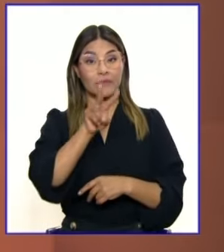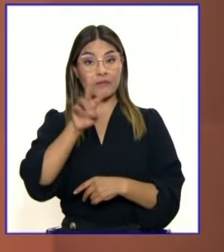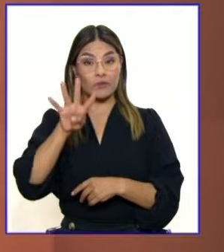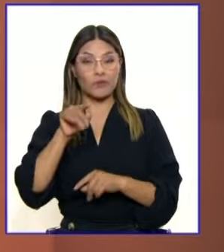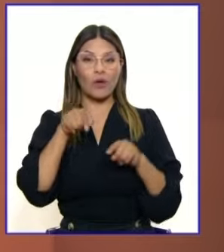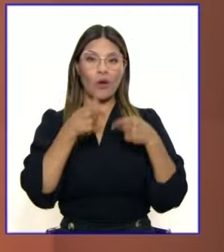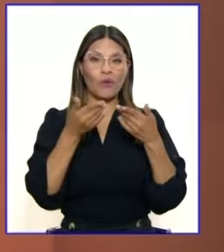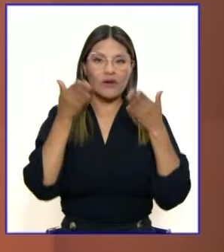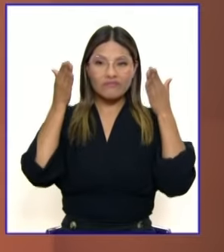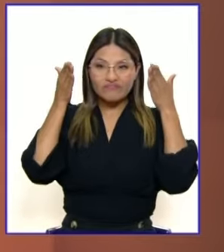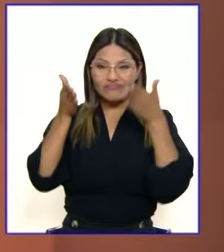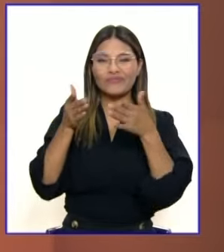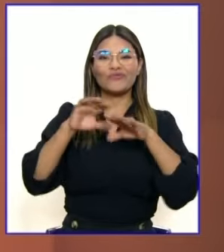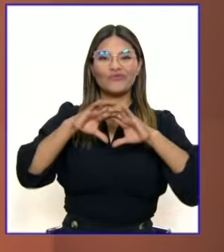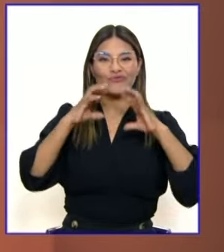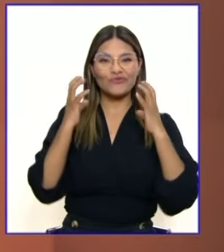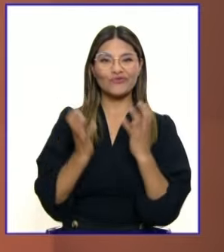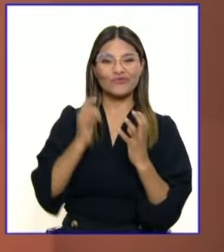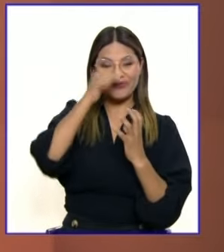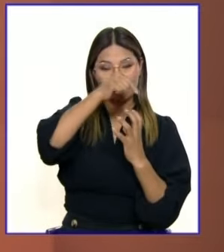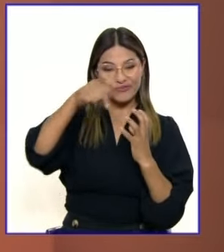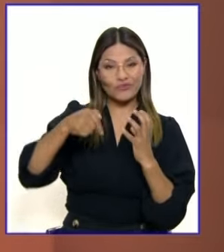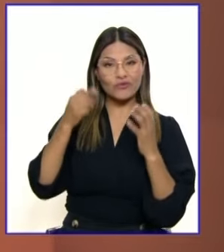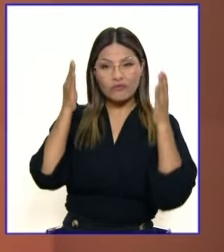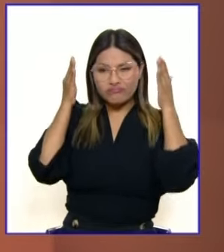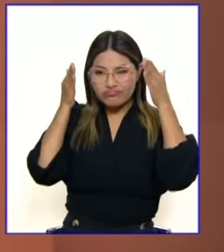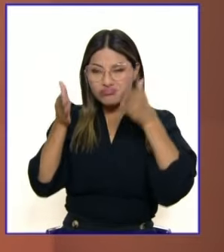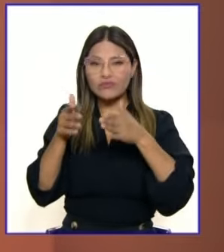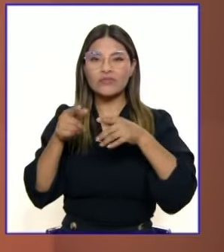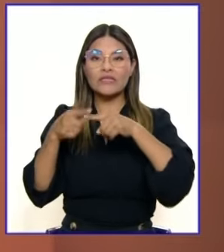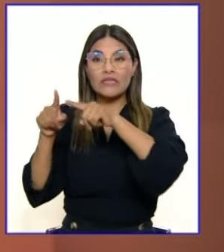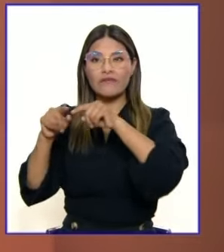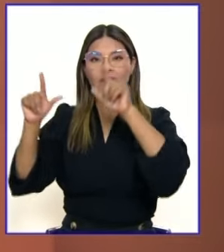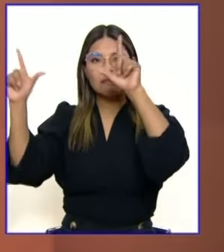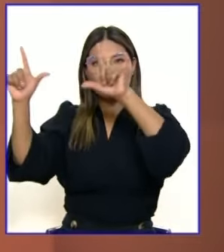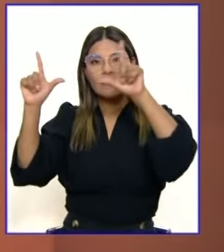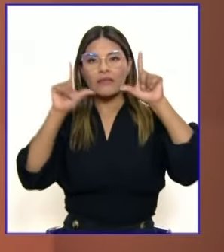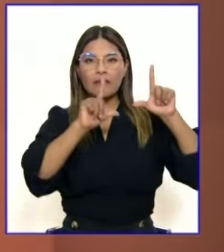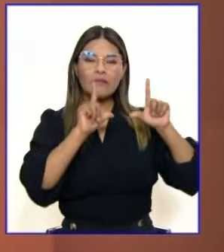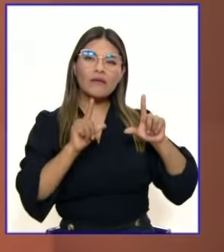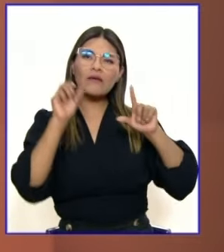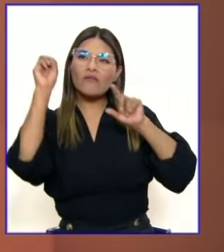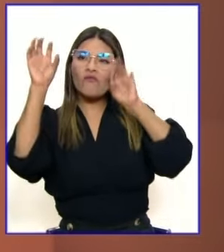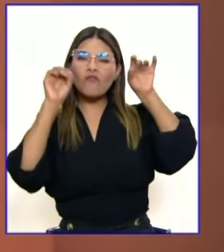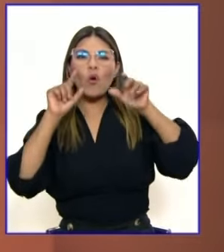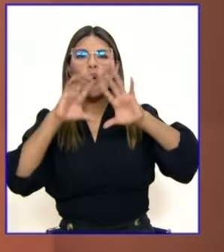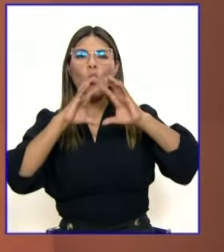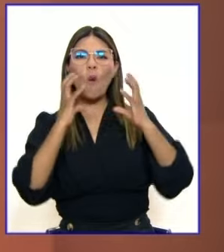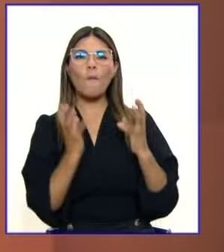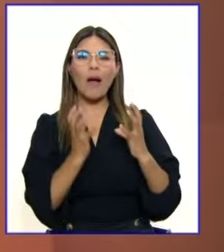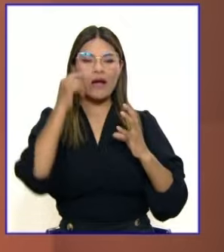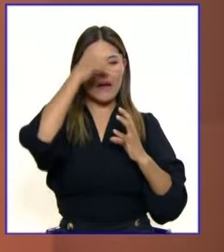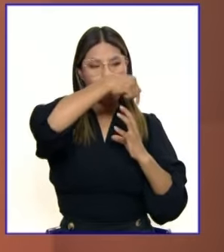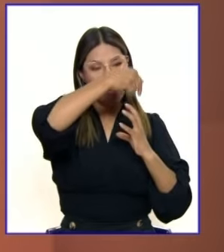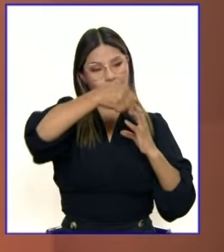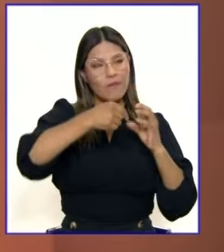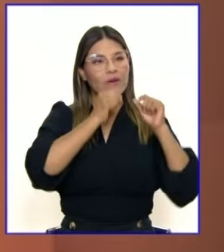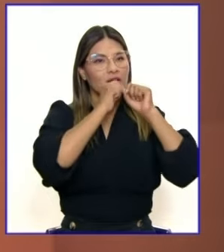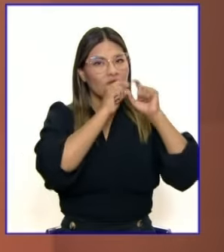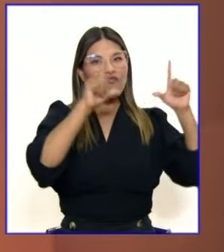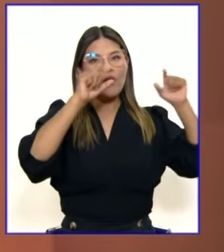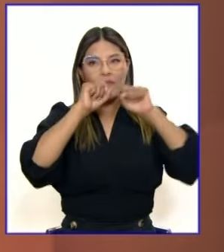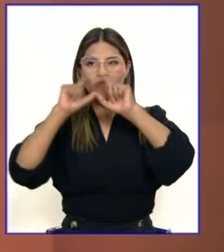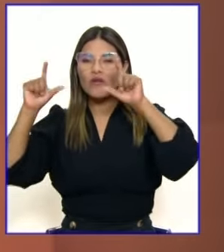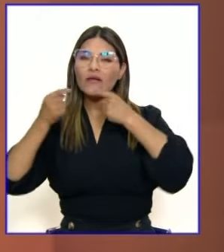cumbre APEC Perú 2024. Diversos medios internacionales ya destacan los temas que se están discutiendo en este foro